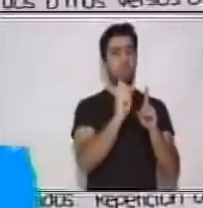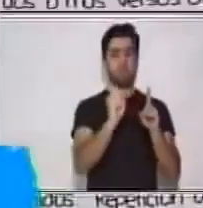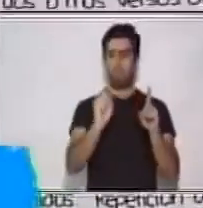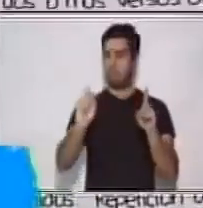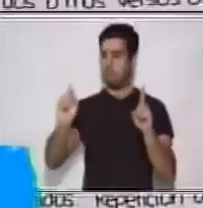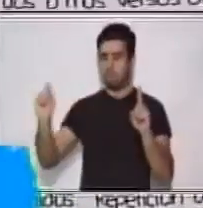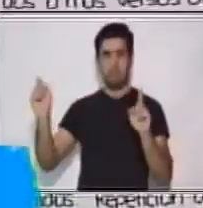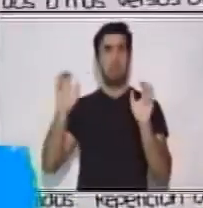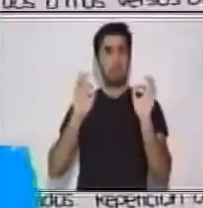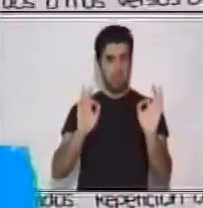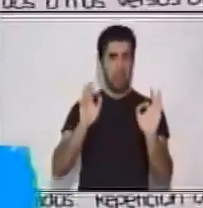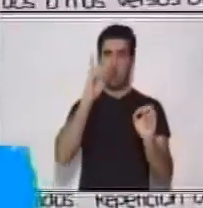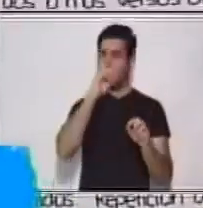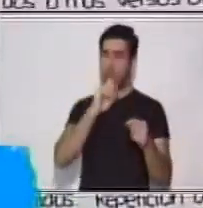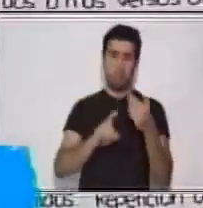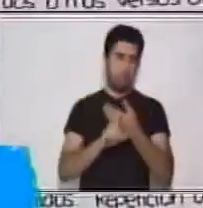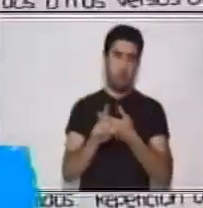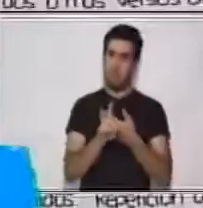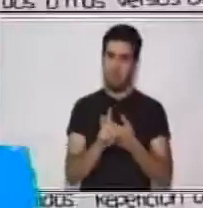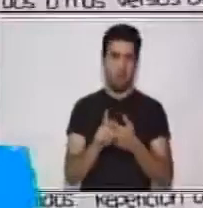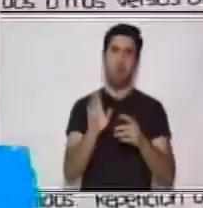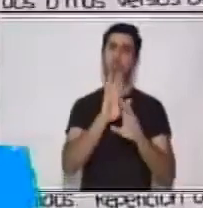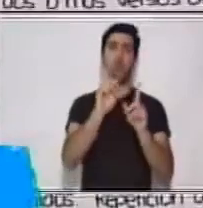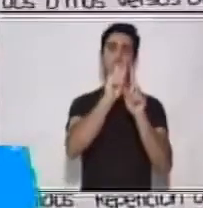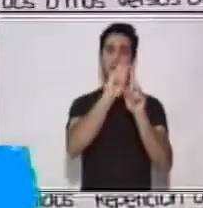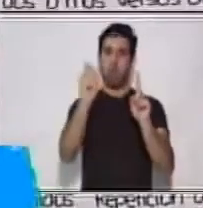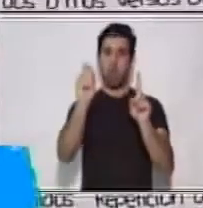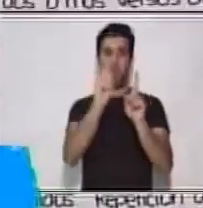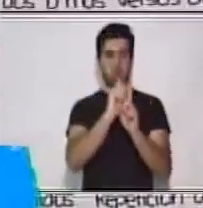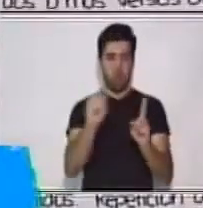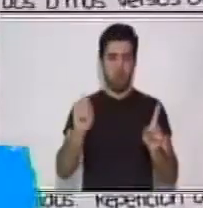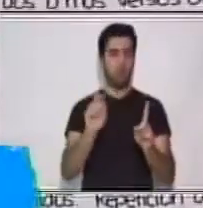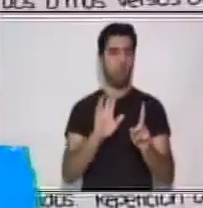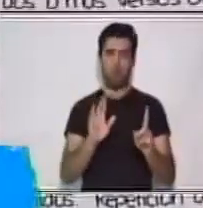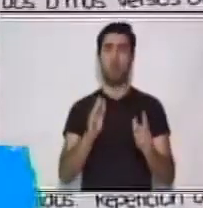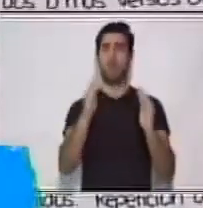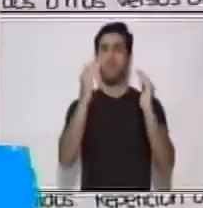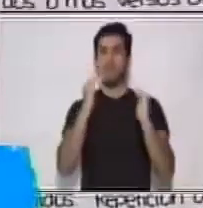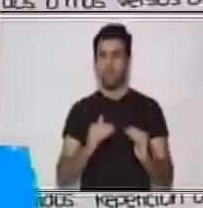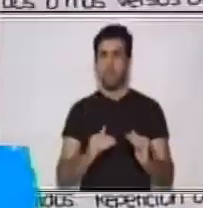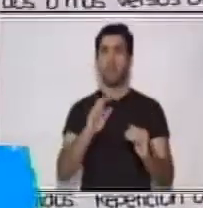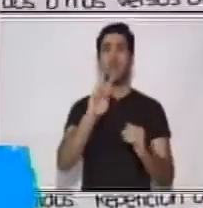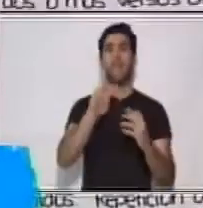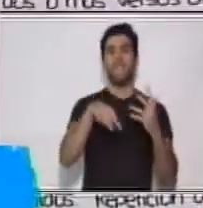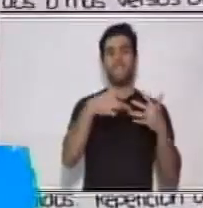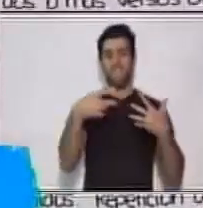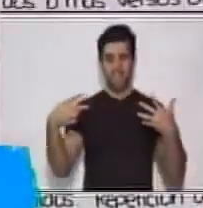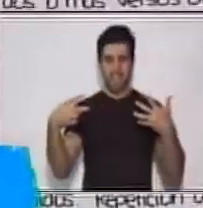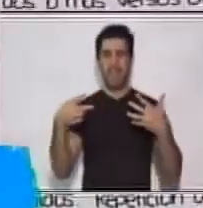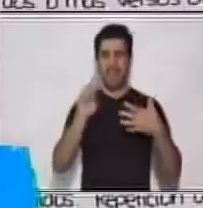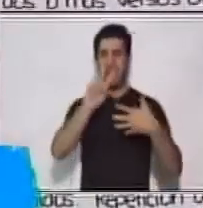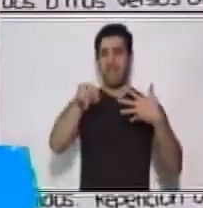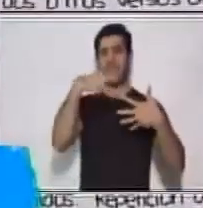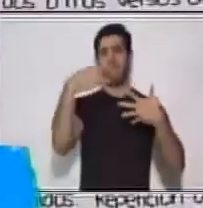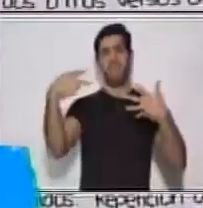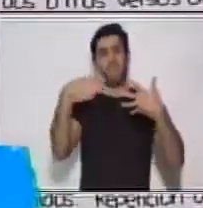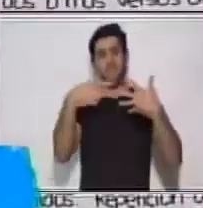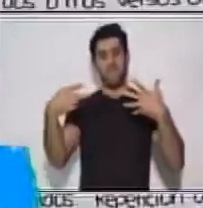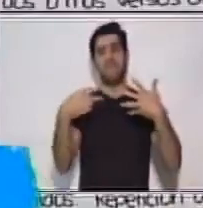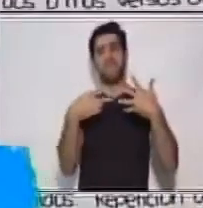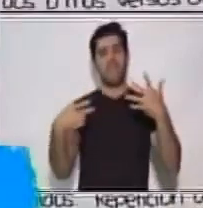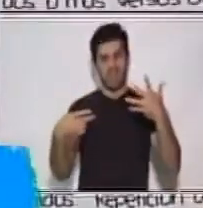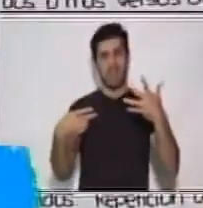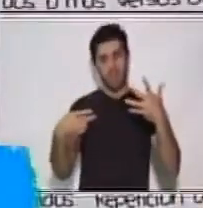escriben en prosa, ¿sí? No solamente en verso. Otro de los elementos pues es el verso, ¿sí?